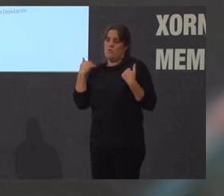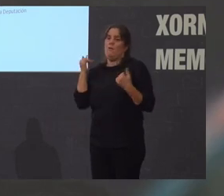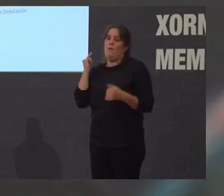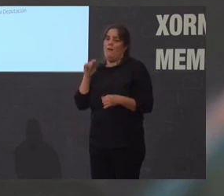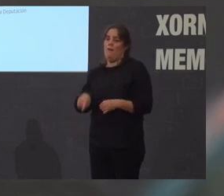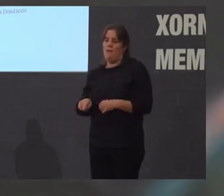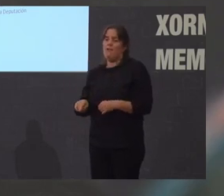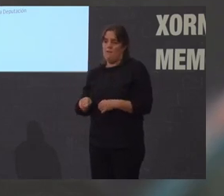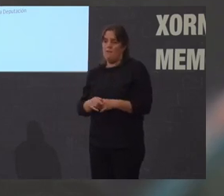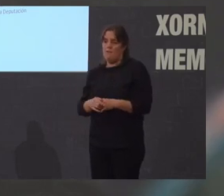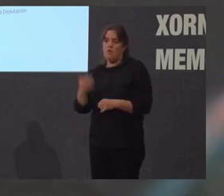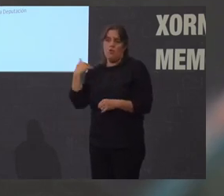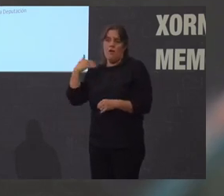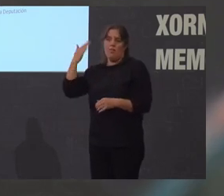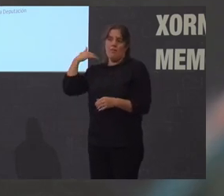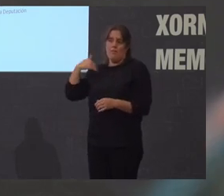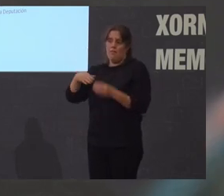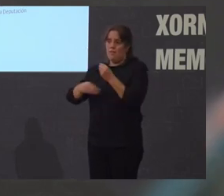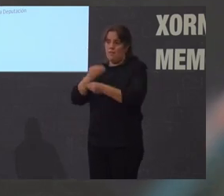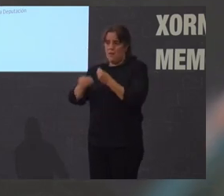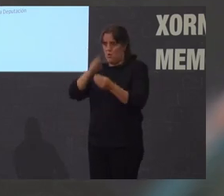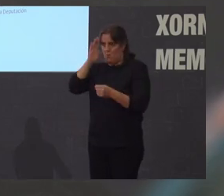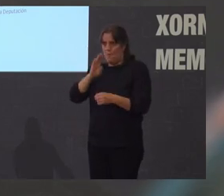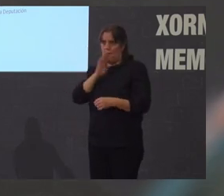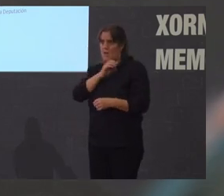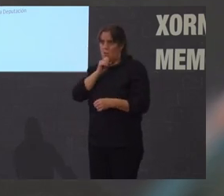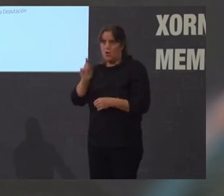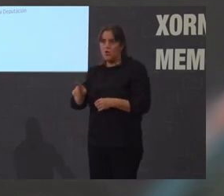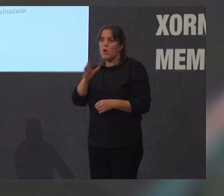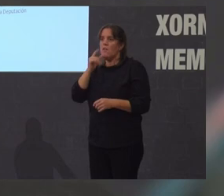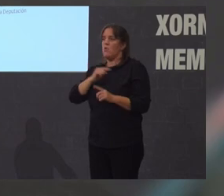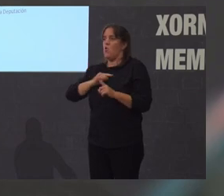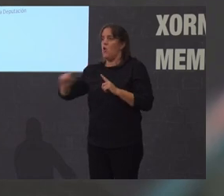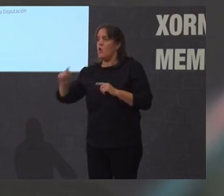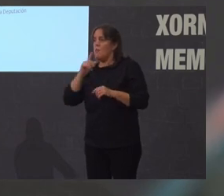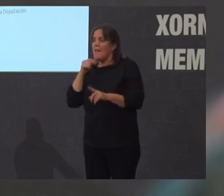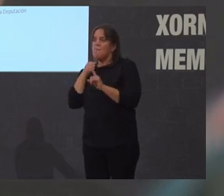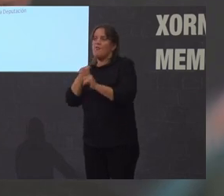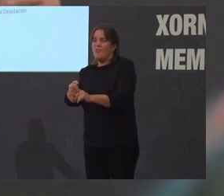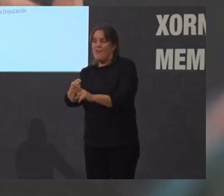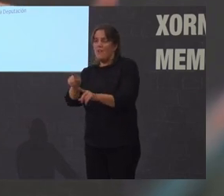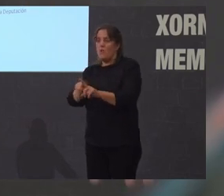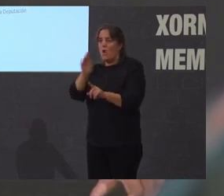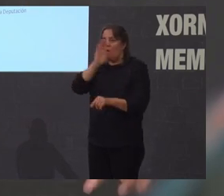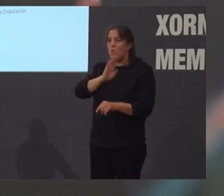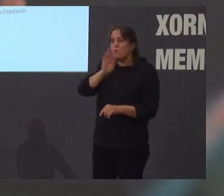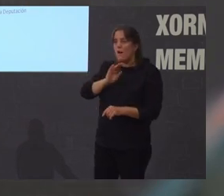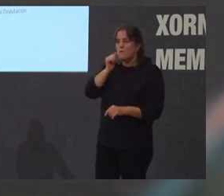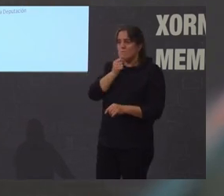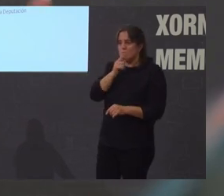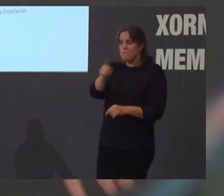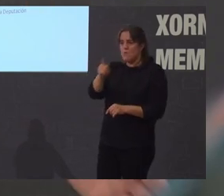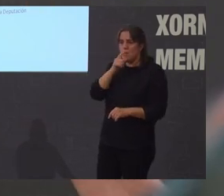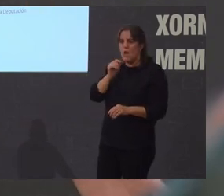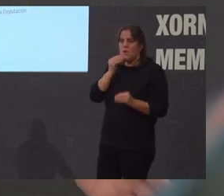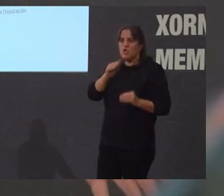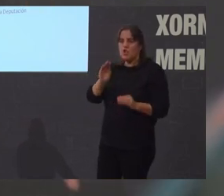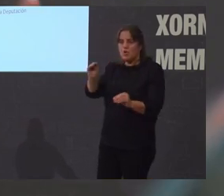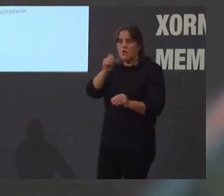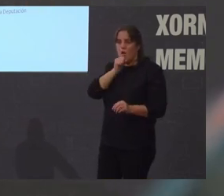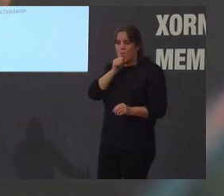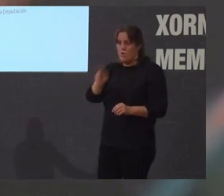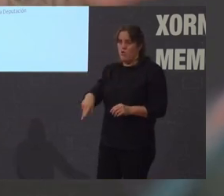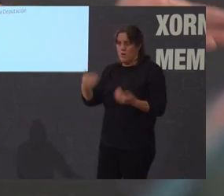Son responsables de lo que hacen ahora. O sea, son responsables de mandar un correo para intentar presionar e intentar ocultar la historia de su abuelo. De eso sí son